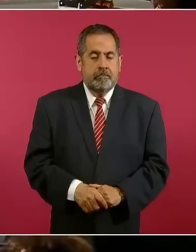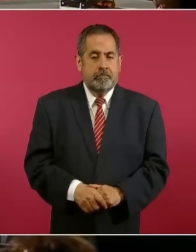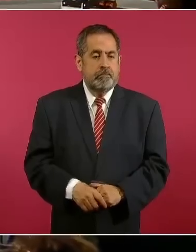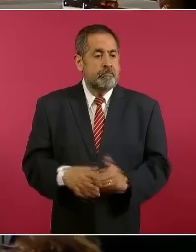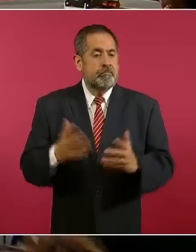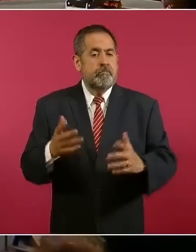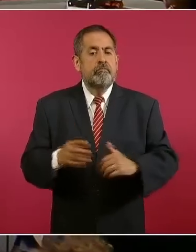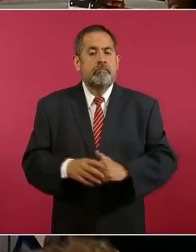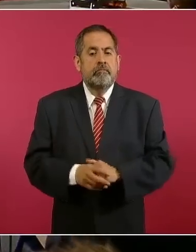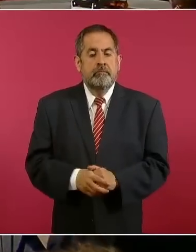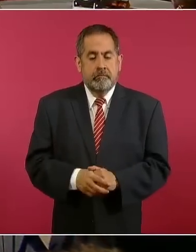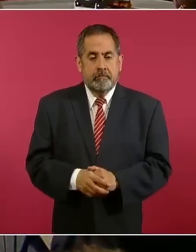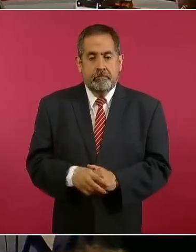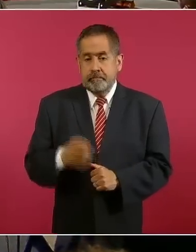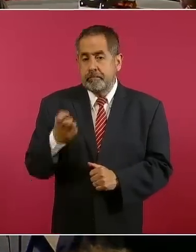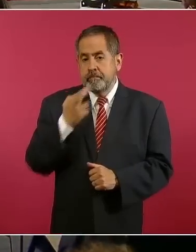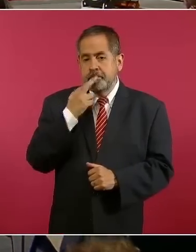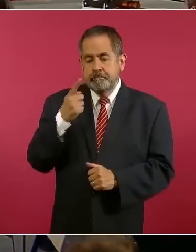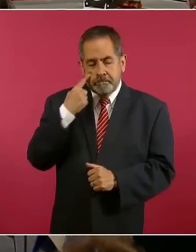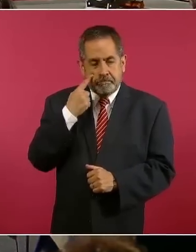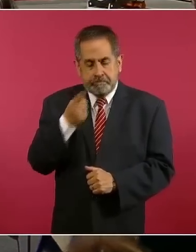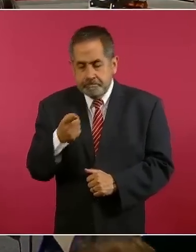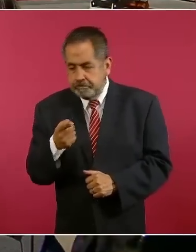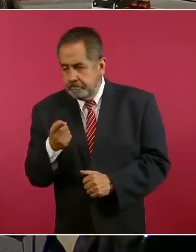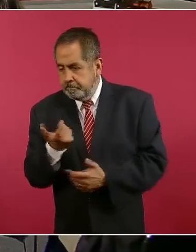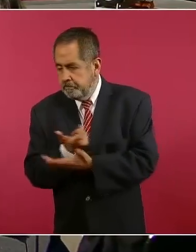Entonces, esta es la mejor manera de medir.